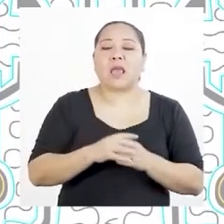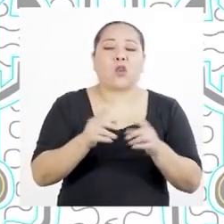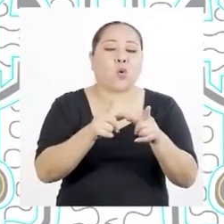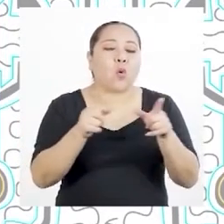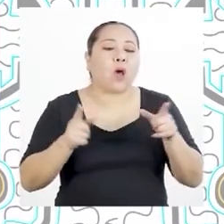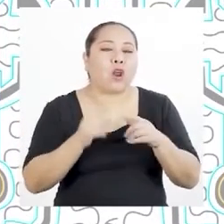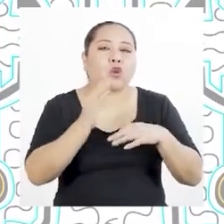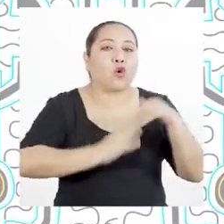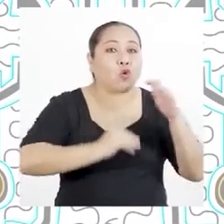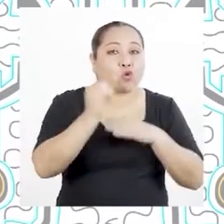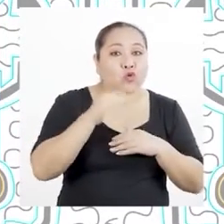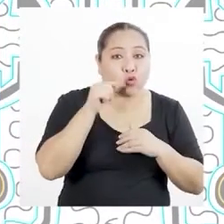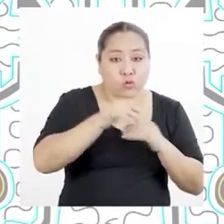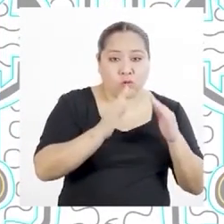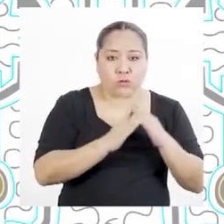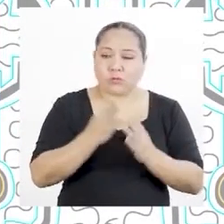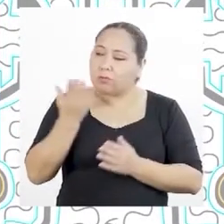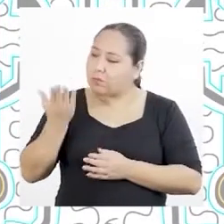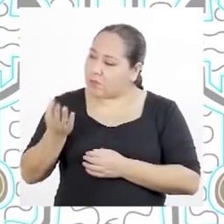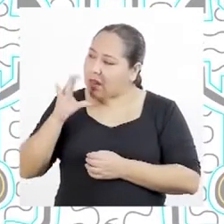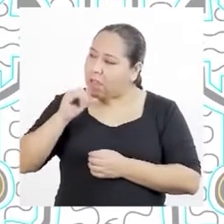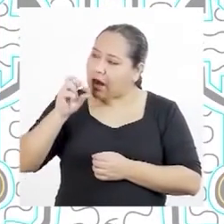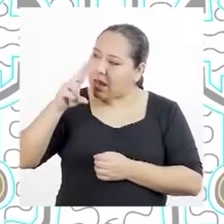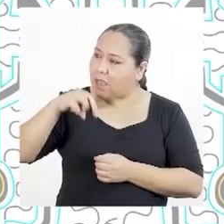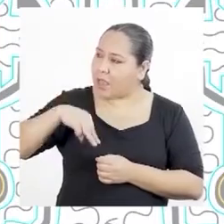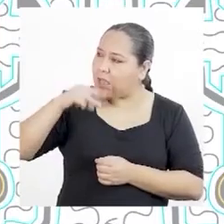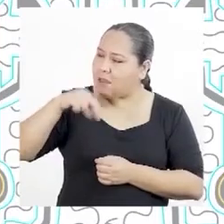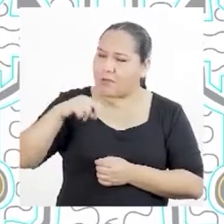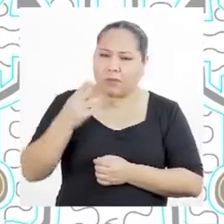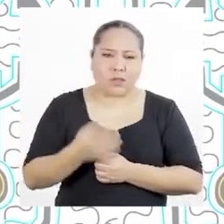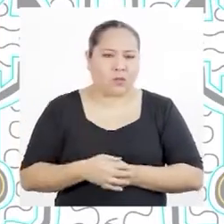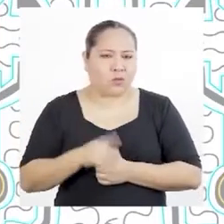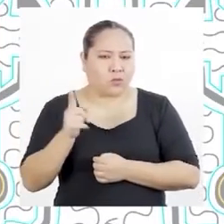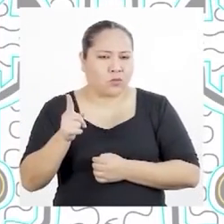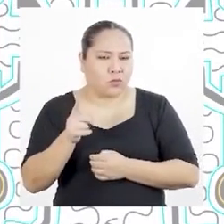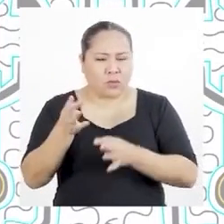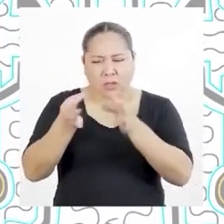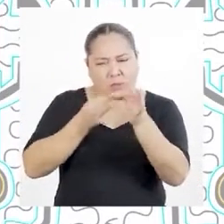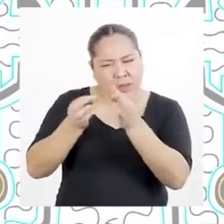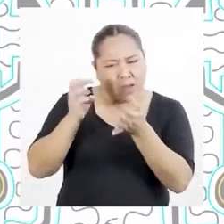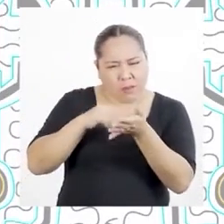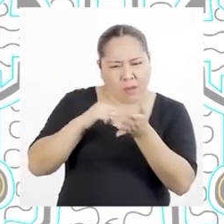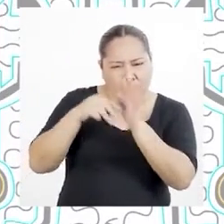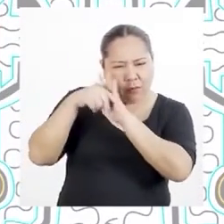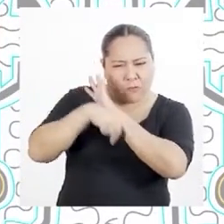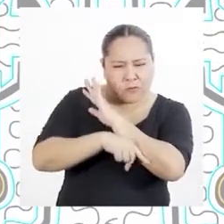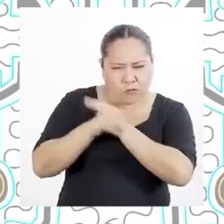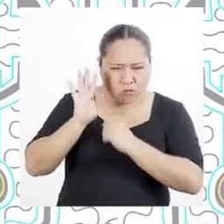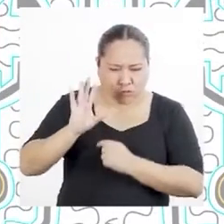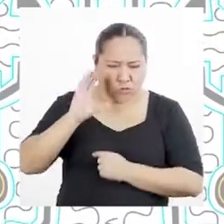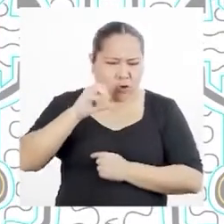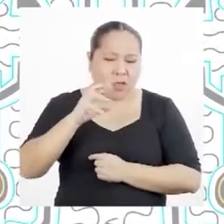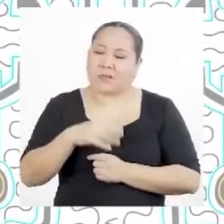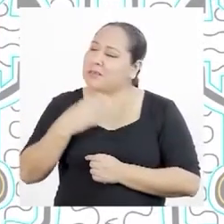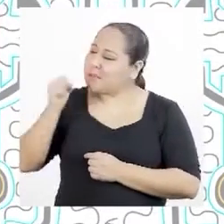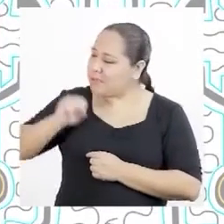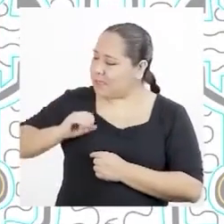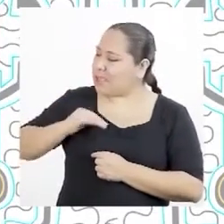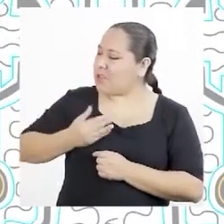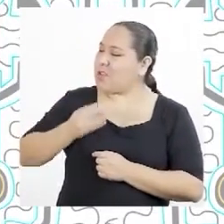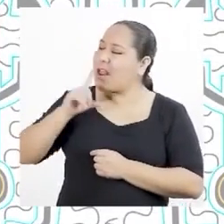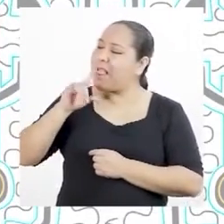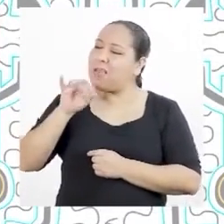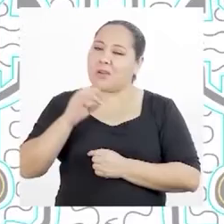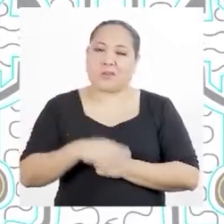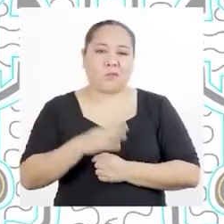construir sus viviendas. Colega Carmen, ¿podría usted desarrollar su opinión? Claro que sí, doña Laura.